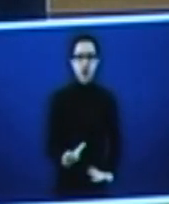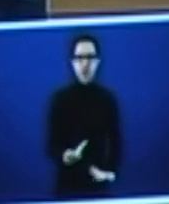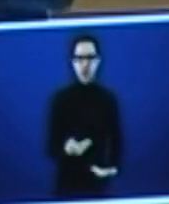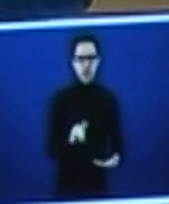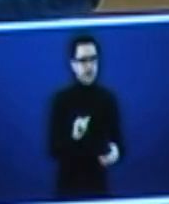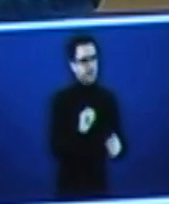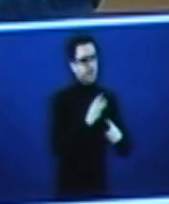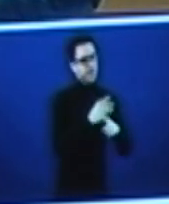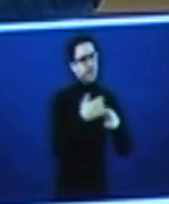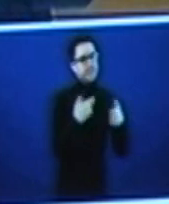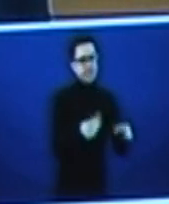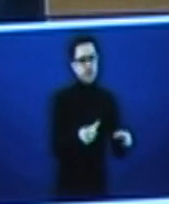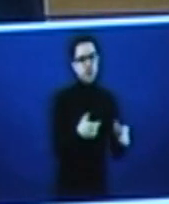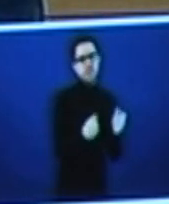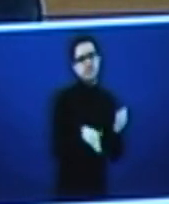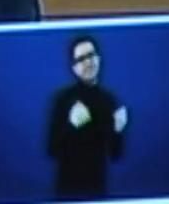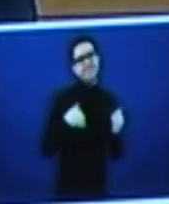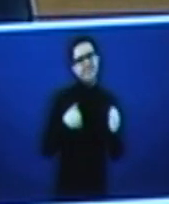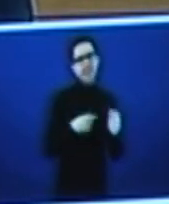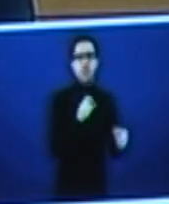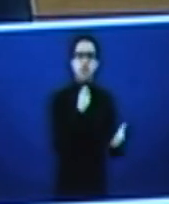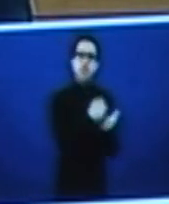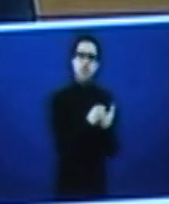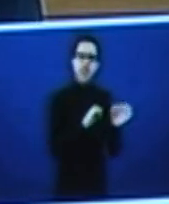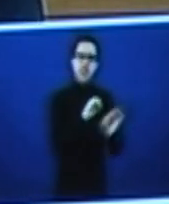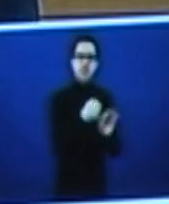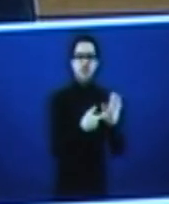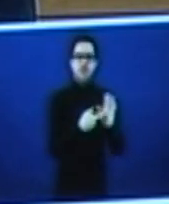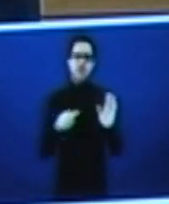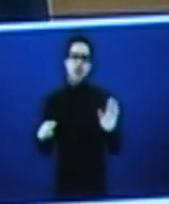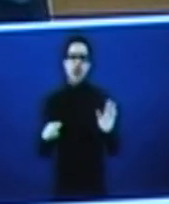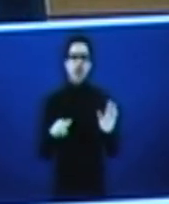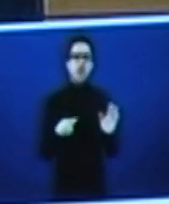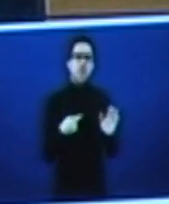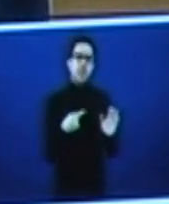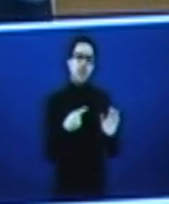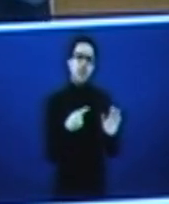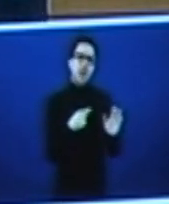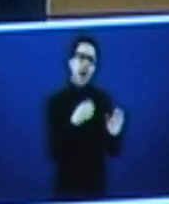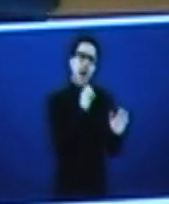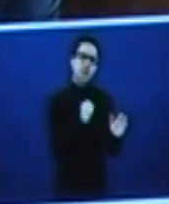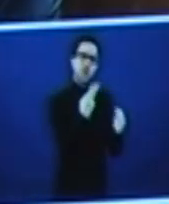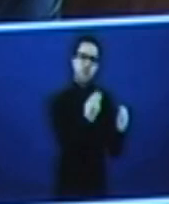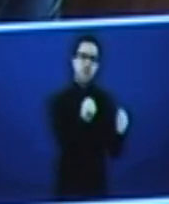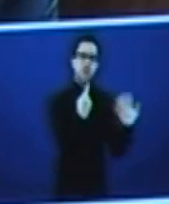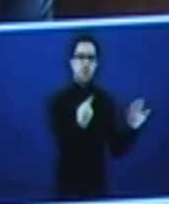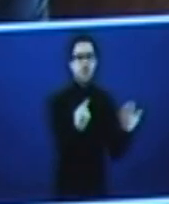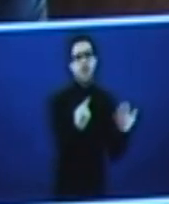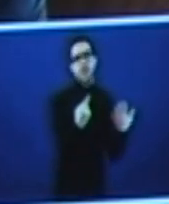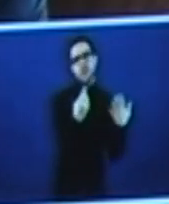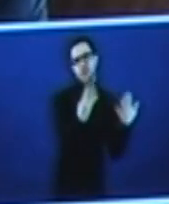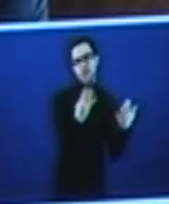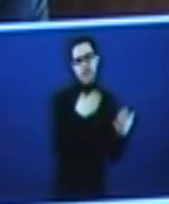dende xuño do ano 2009. É dicir, a situación outra vez hernada do BNG, do bipartito en Galicia. Sí,